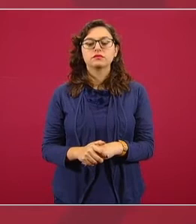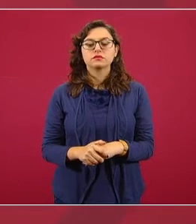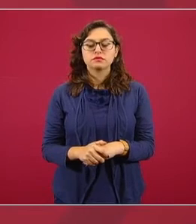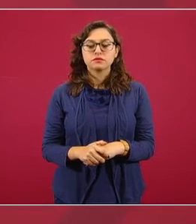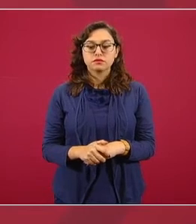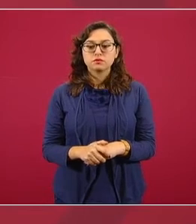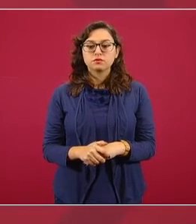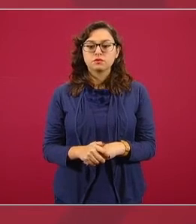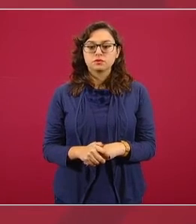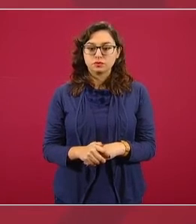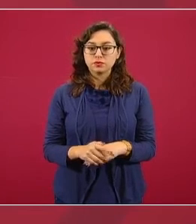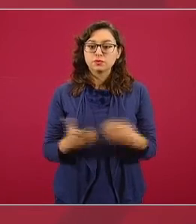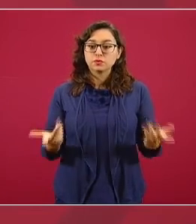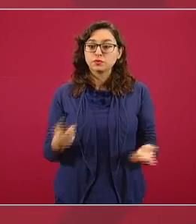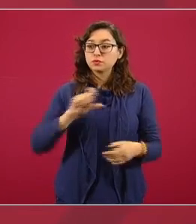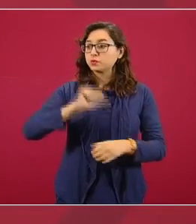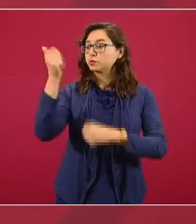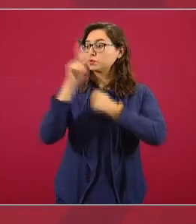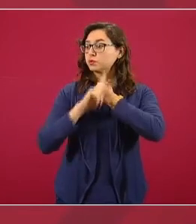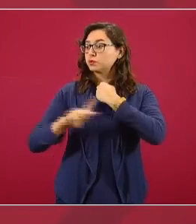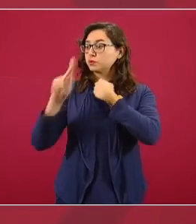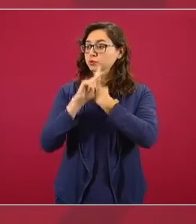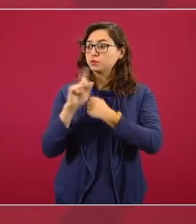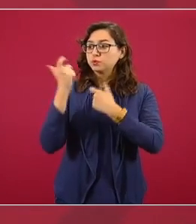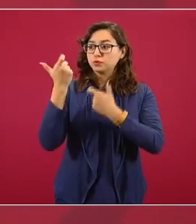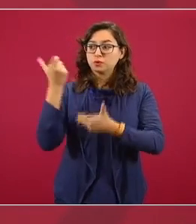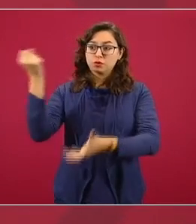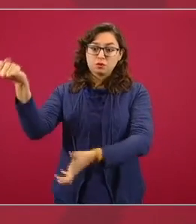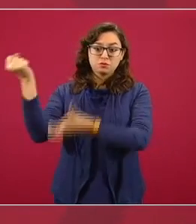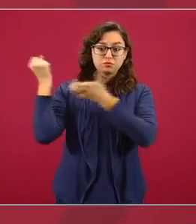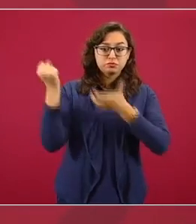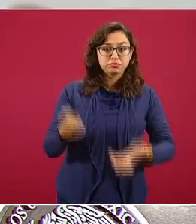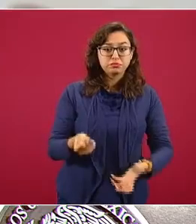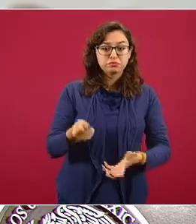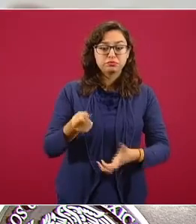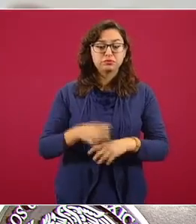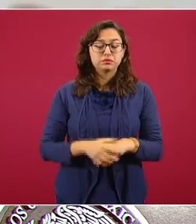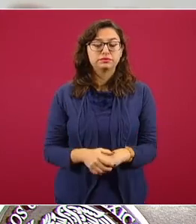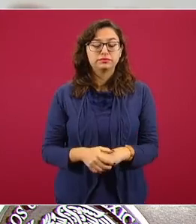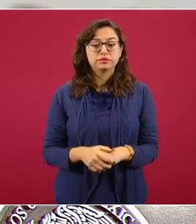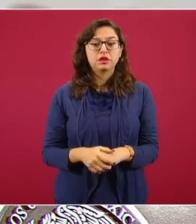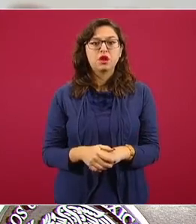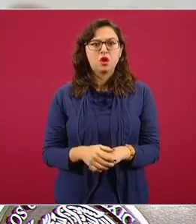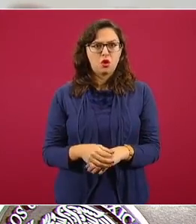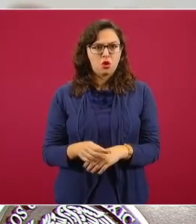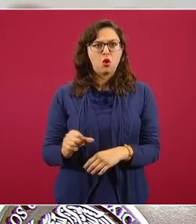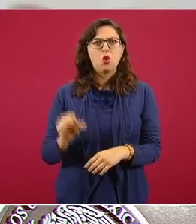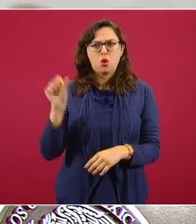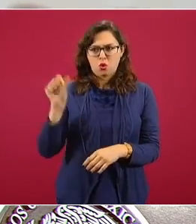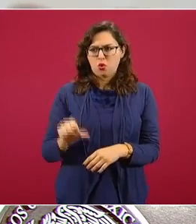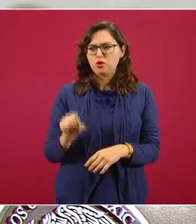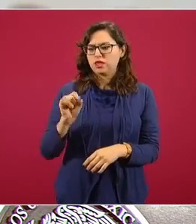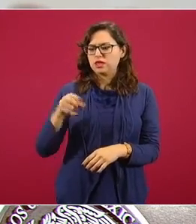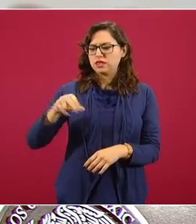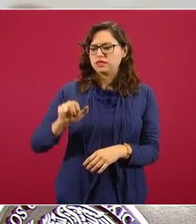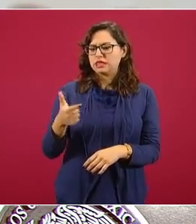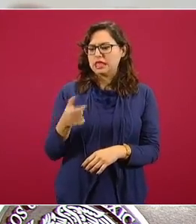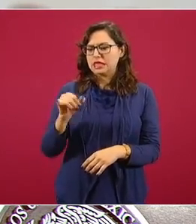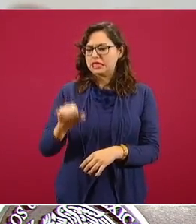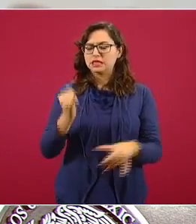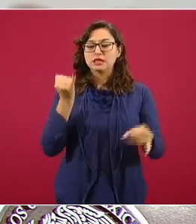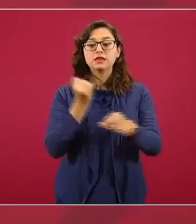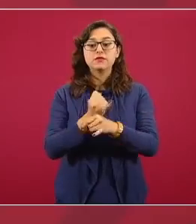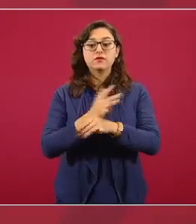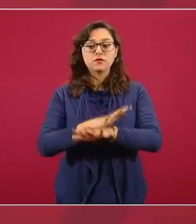sigue llegando la inversión extranjera. Hoy viene un informe del INEGI